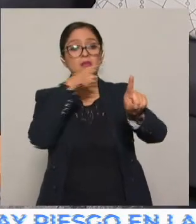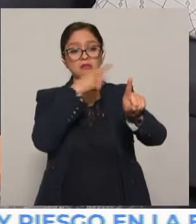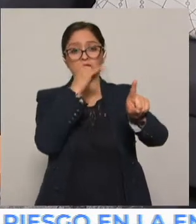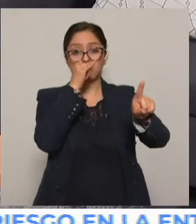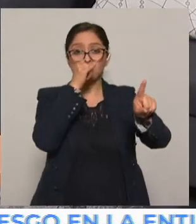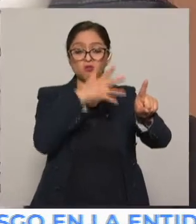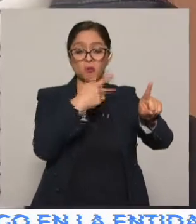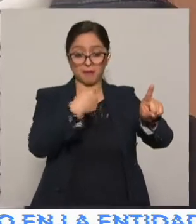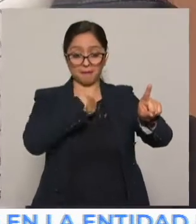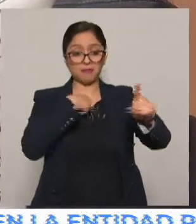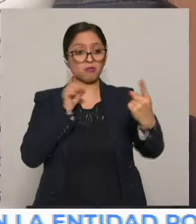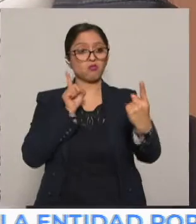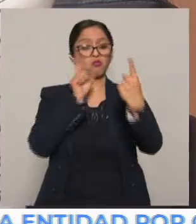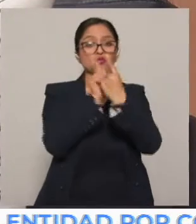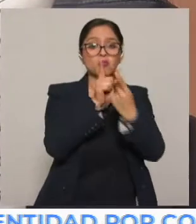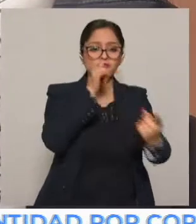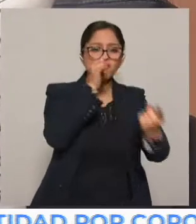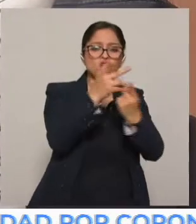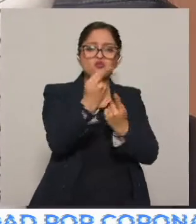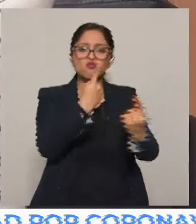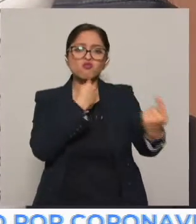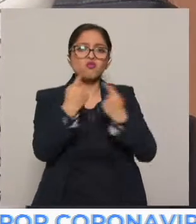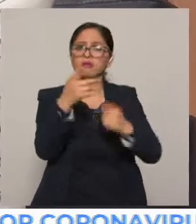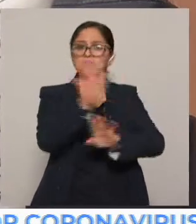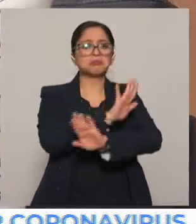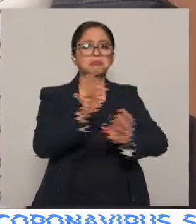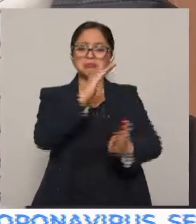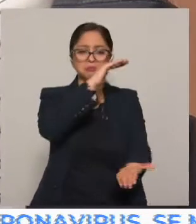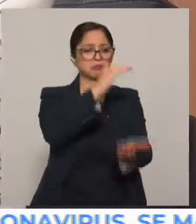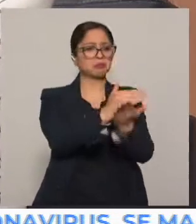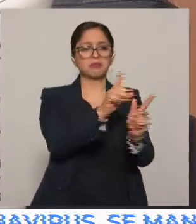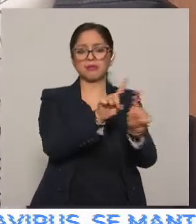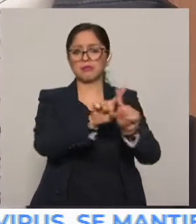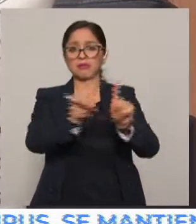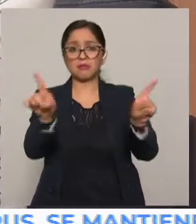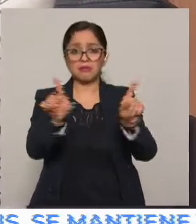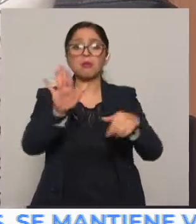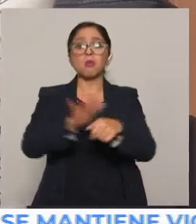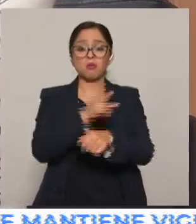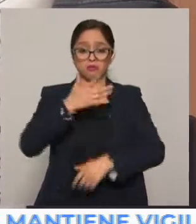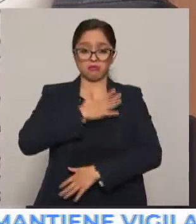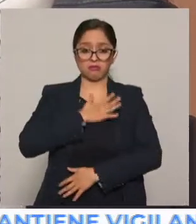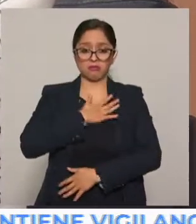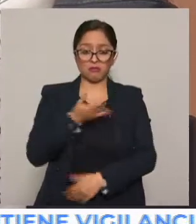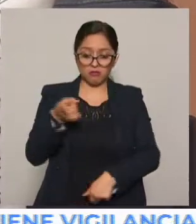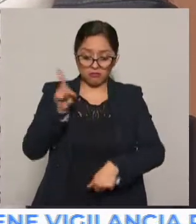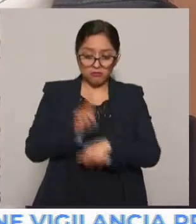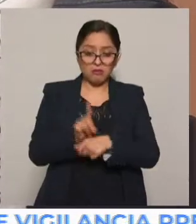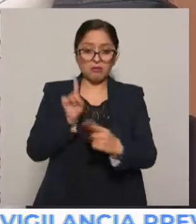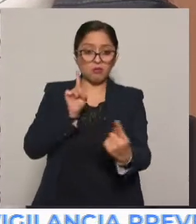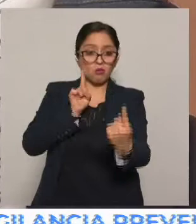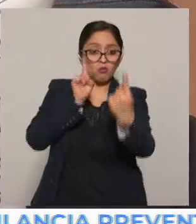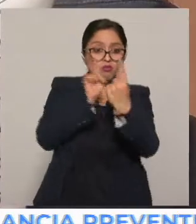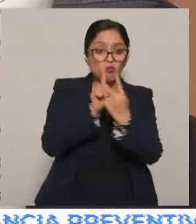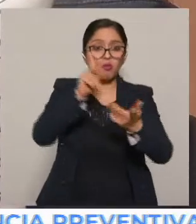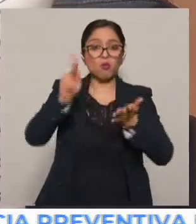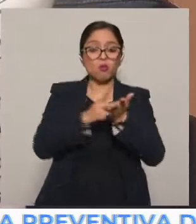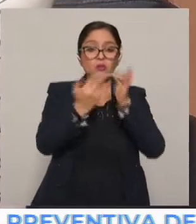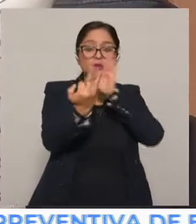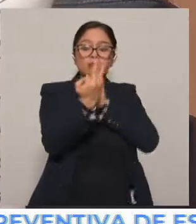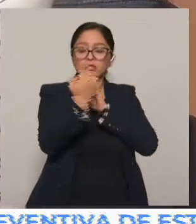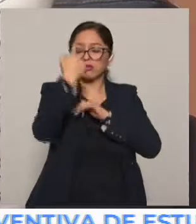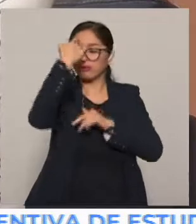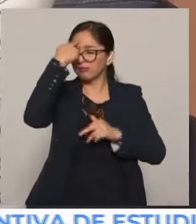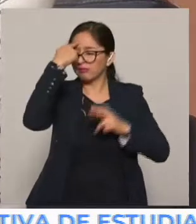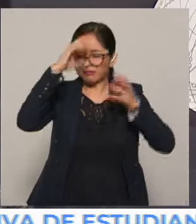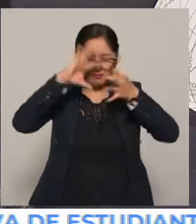Tienen entradas distintas y eso es muy importante porque ponerlas otra vez enfrente del agresor es volver a colocarlas en la situación en la que